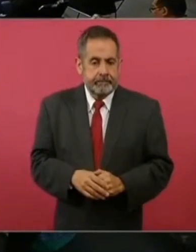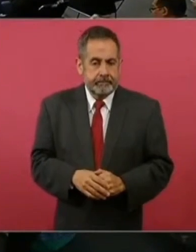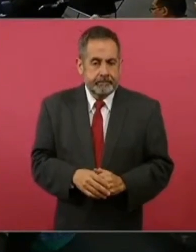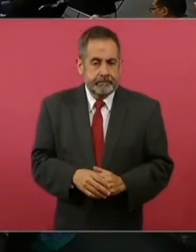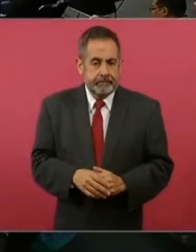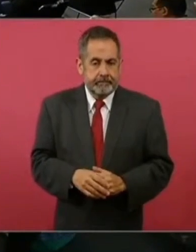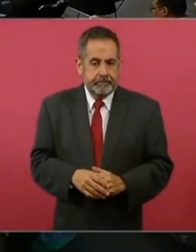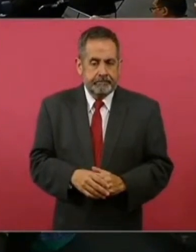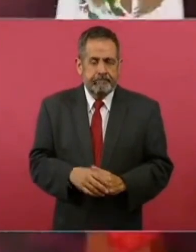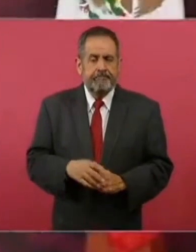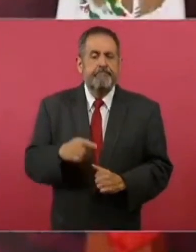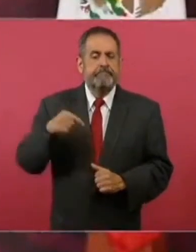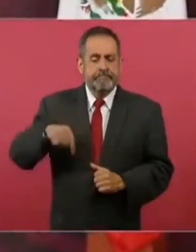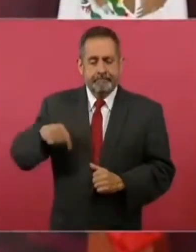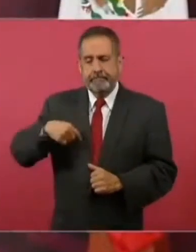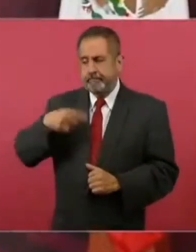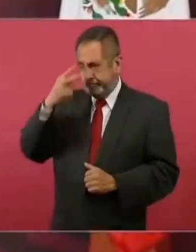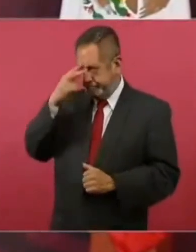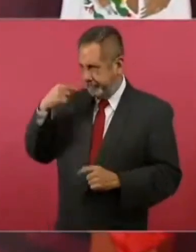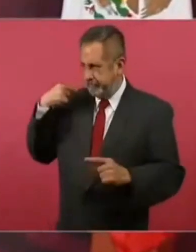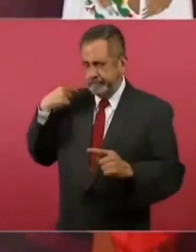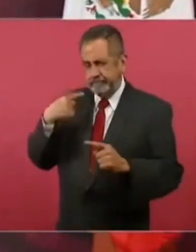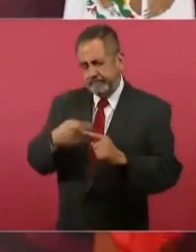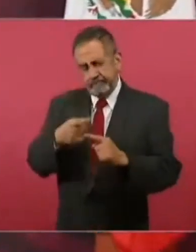se ha visto en México